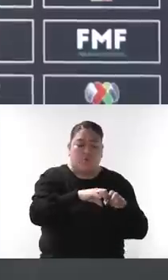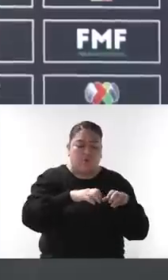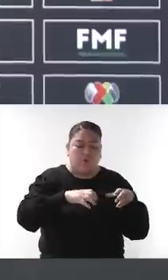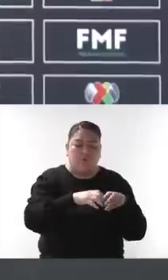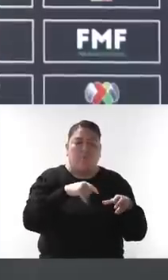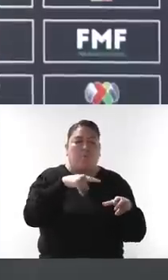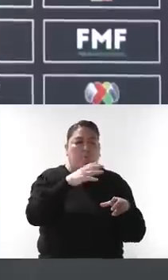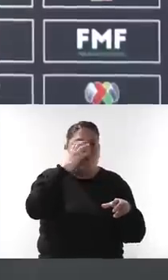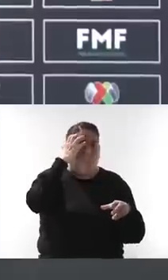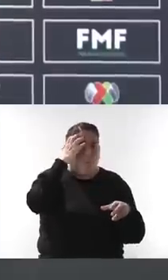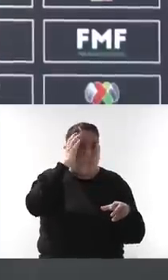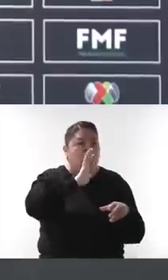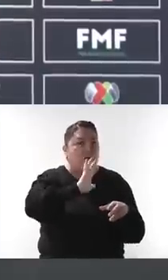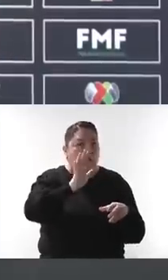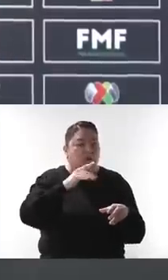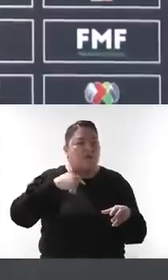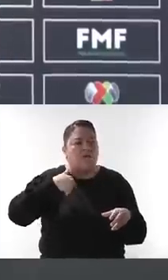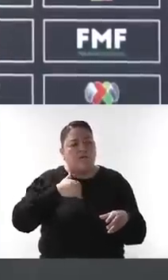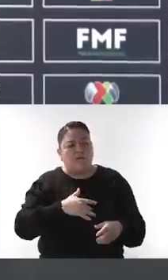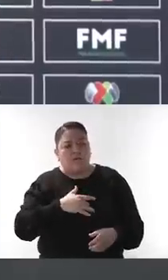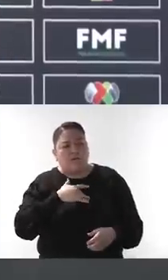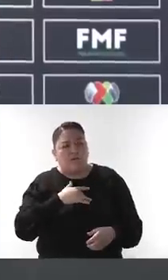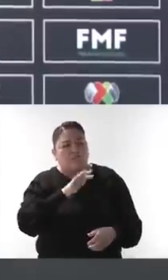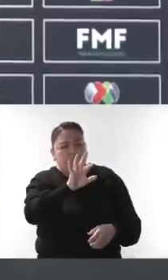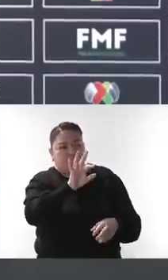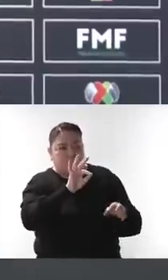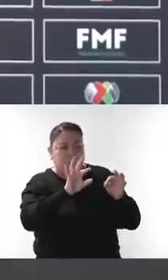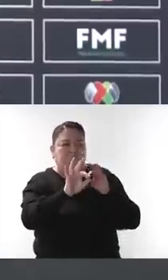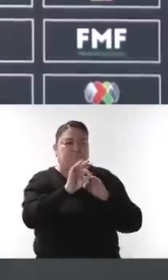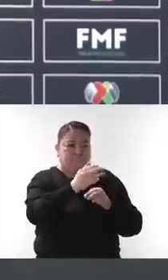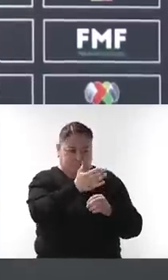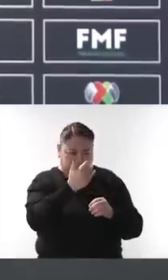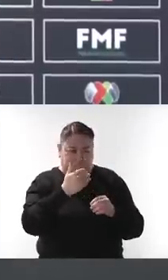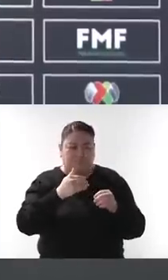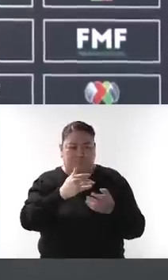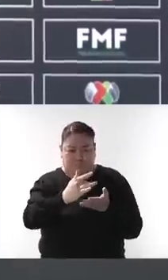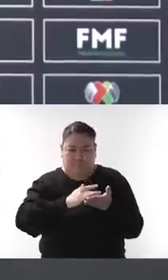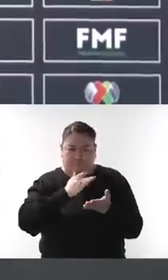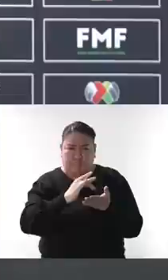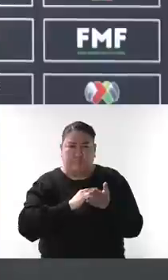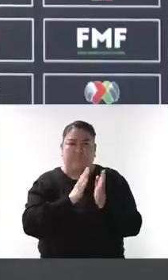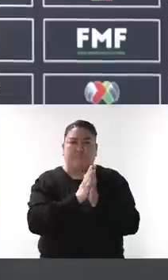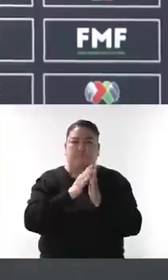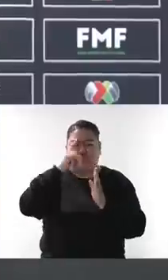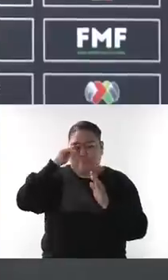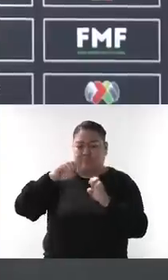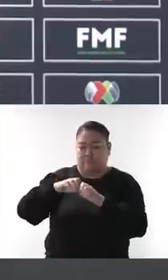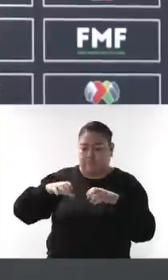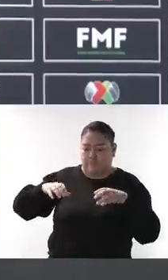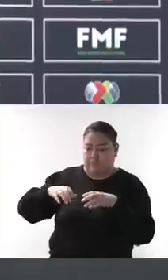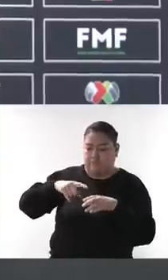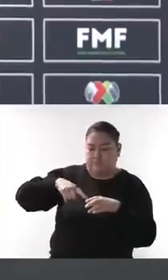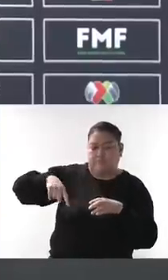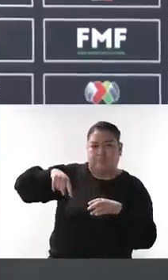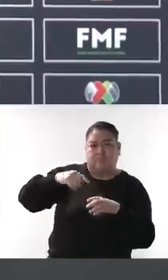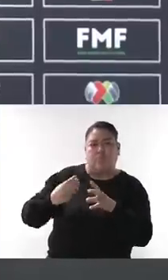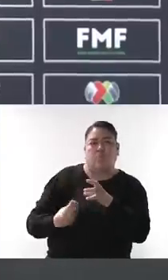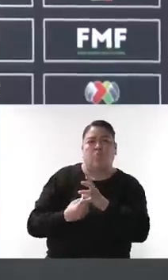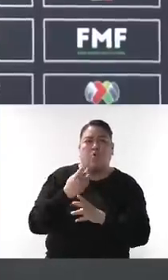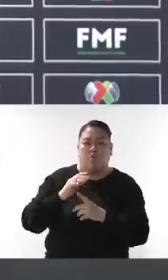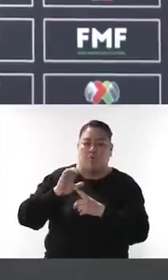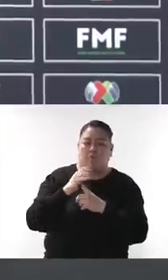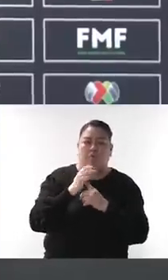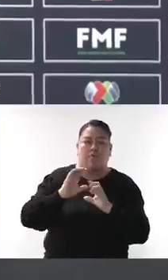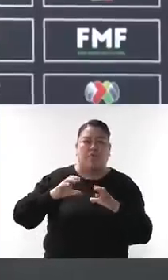a ellos son a los que decidí yo invitar para que nos apoyaran en la cuestión del el